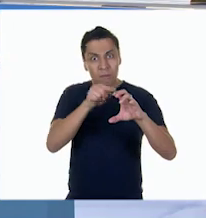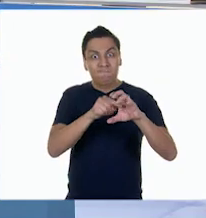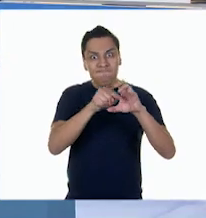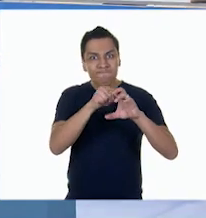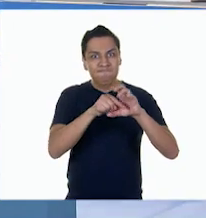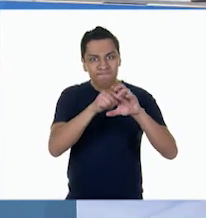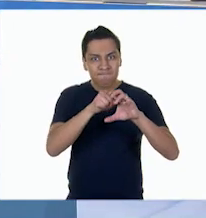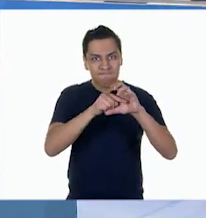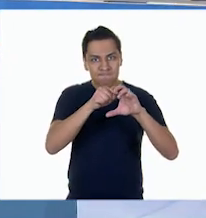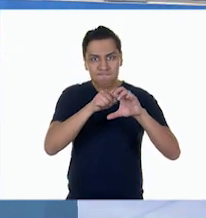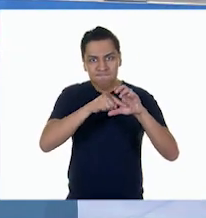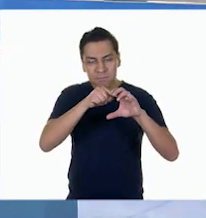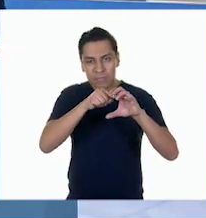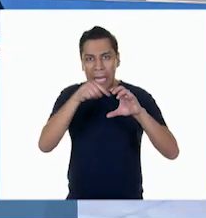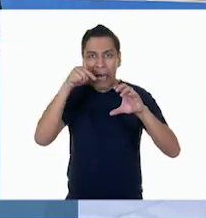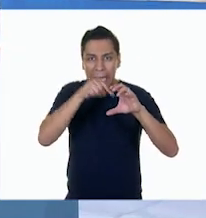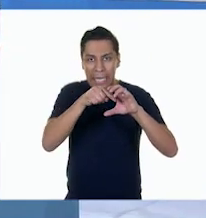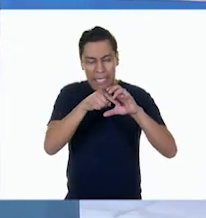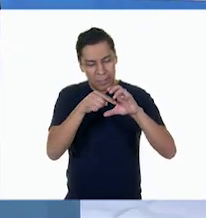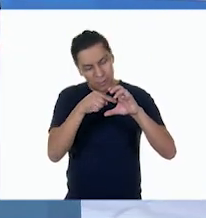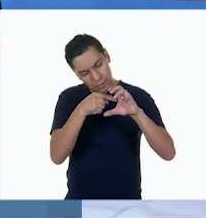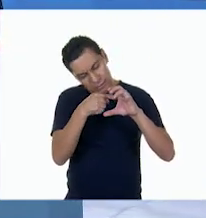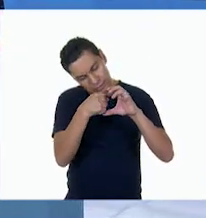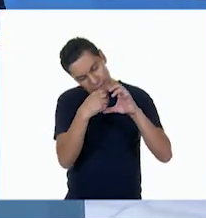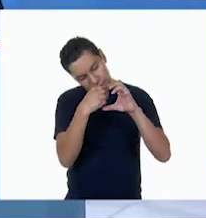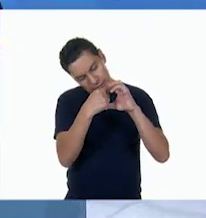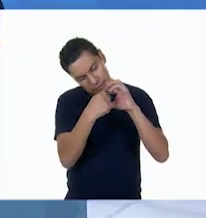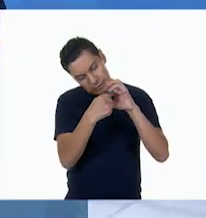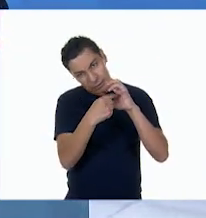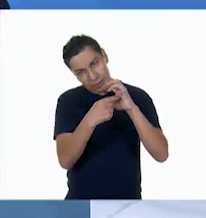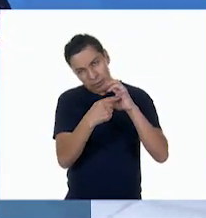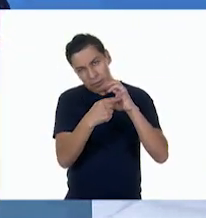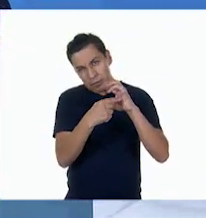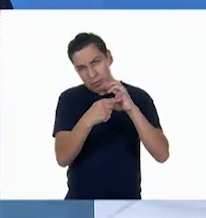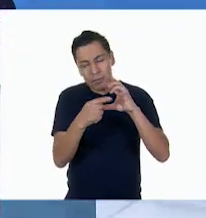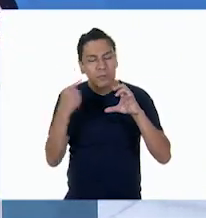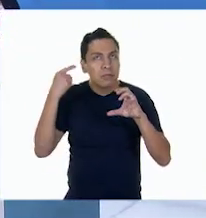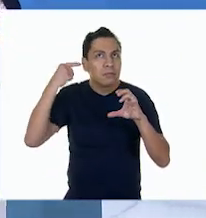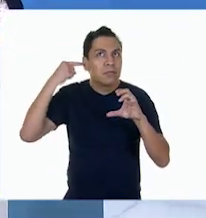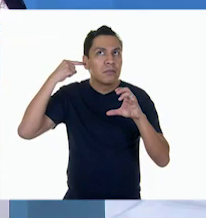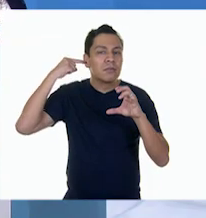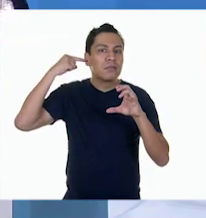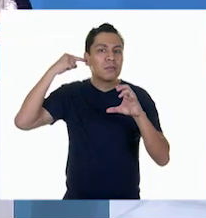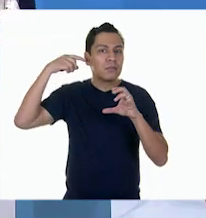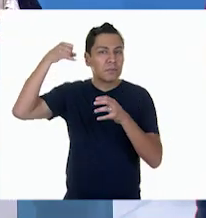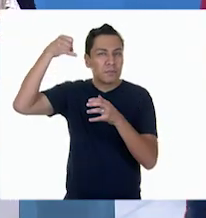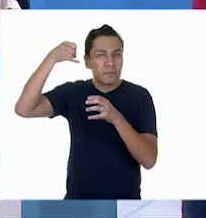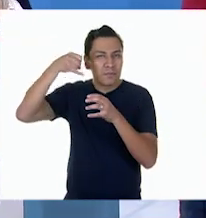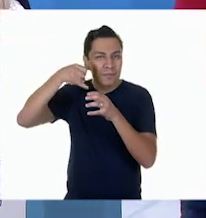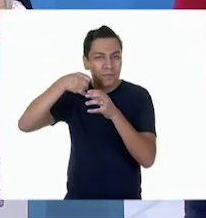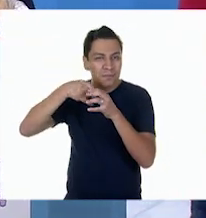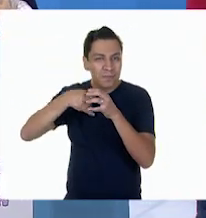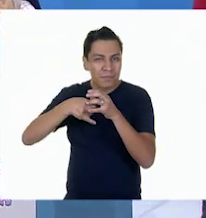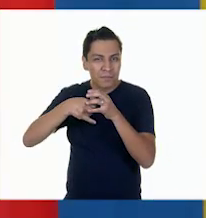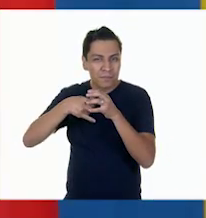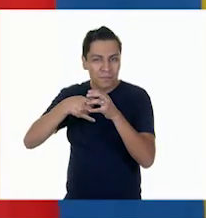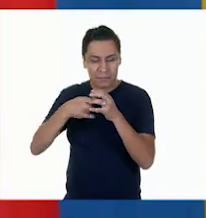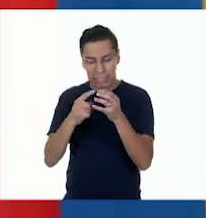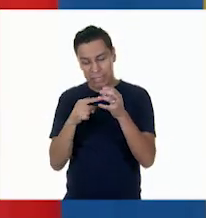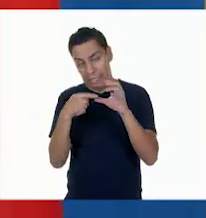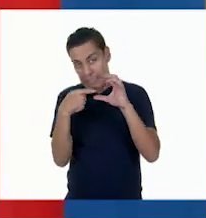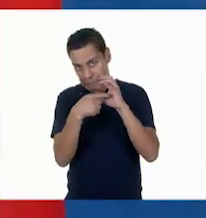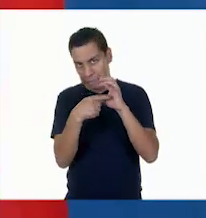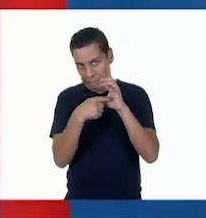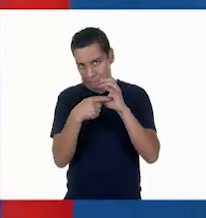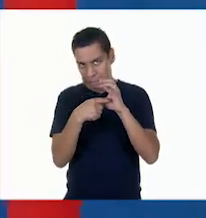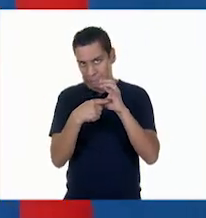ubicados en el oído medio, en el pabellón al lado del tímpano. Juan Carlos, ¿puedes colocar los nombres? Bueno, voy a colocar yo el oído medio y